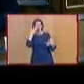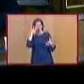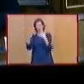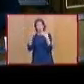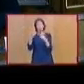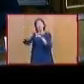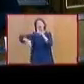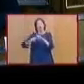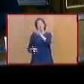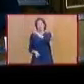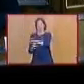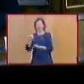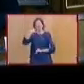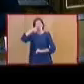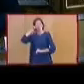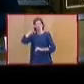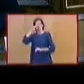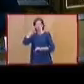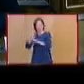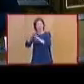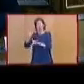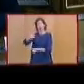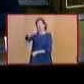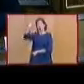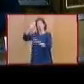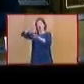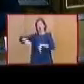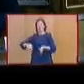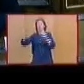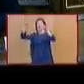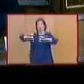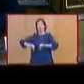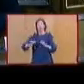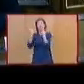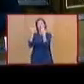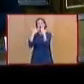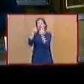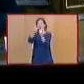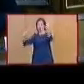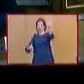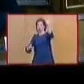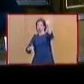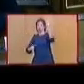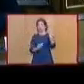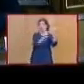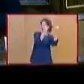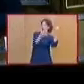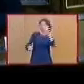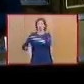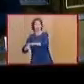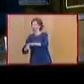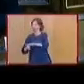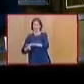que en Europa, que se salga de la crisis a dos velocidades en este país o que unos salgan y otros se queden en ella. Sé que usted